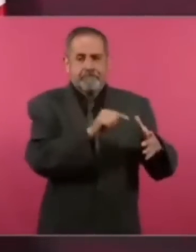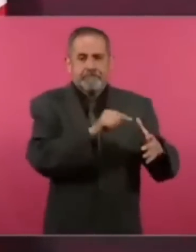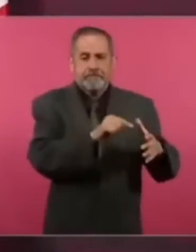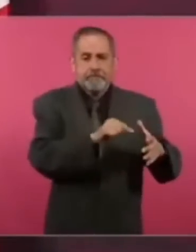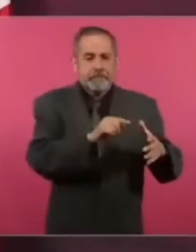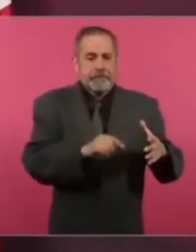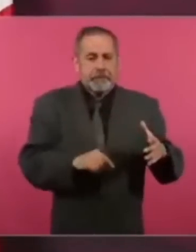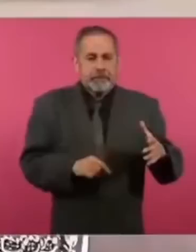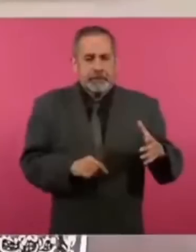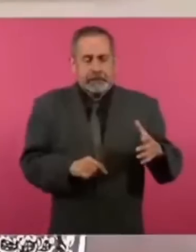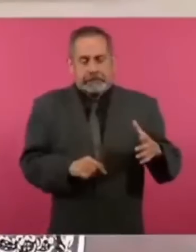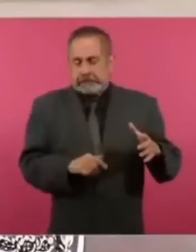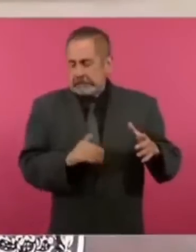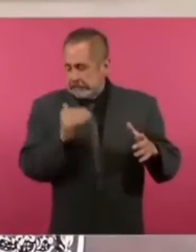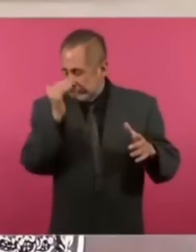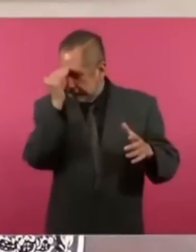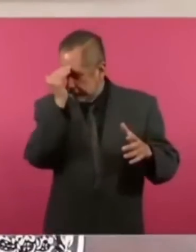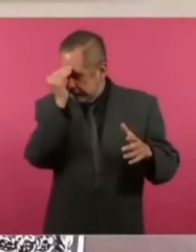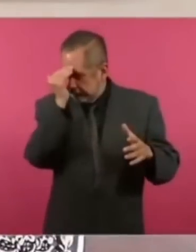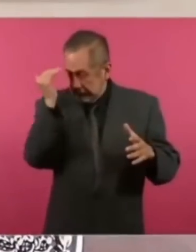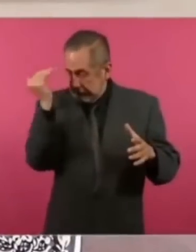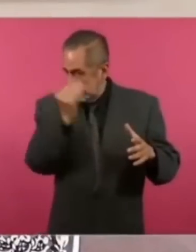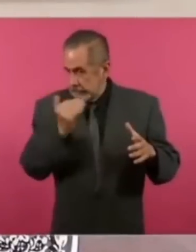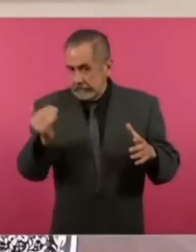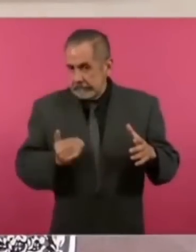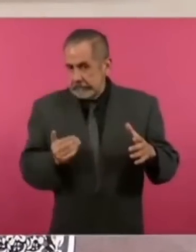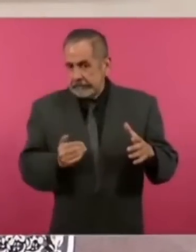era terrible,